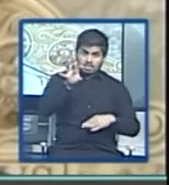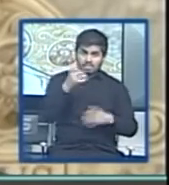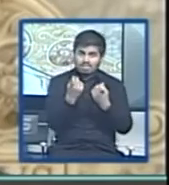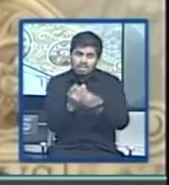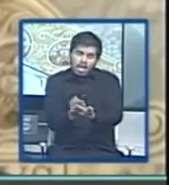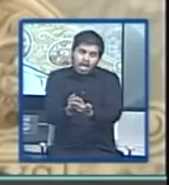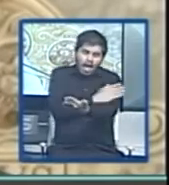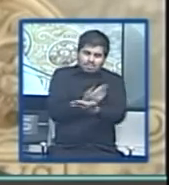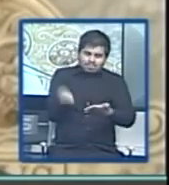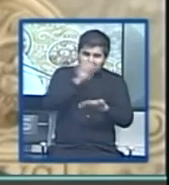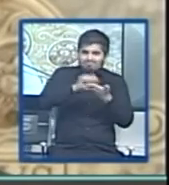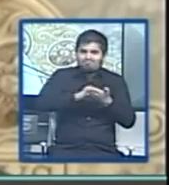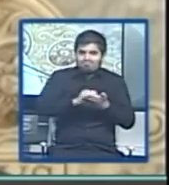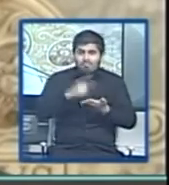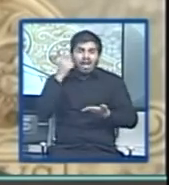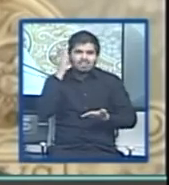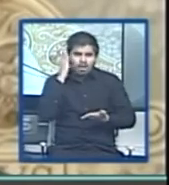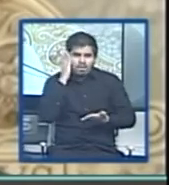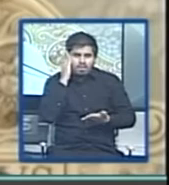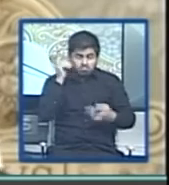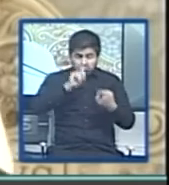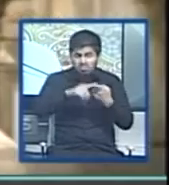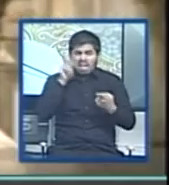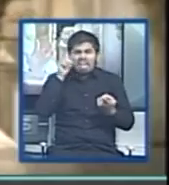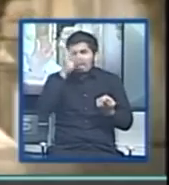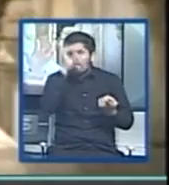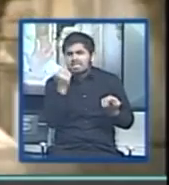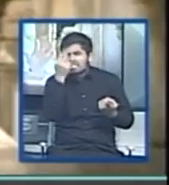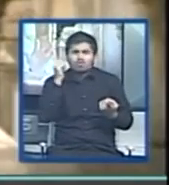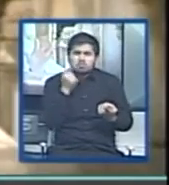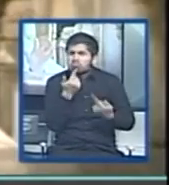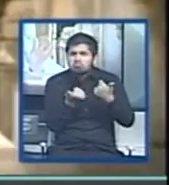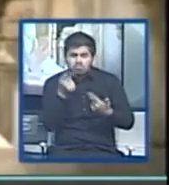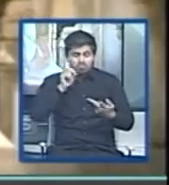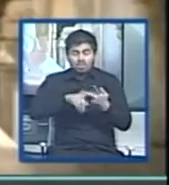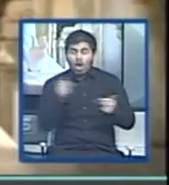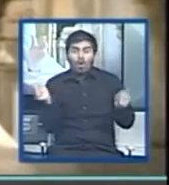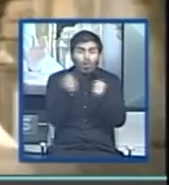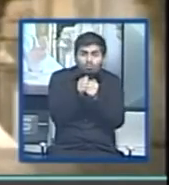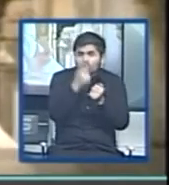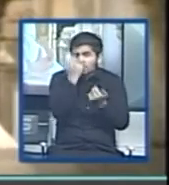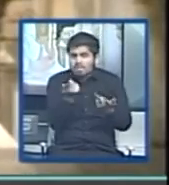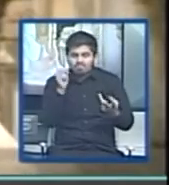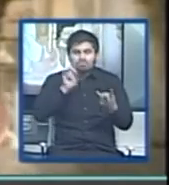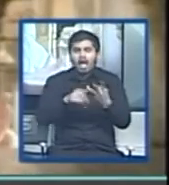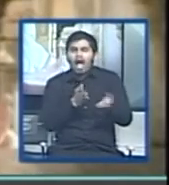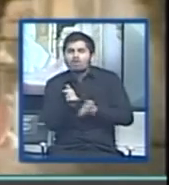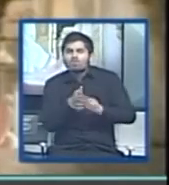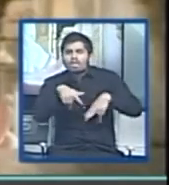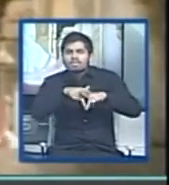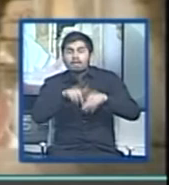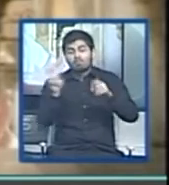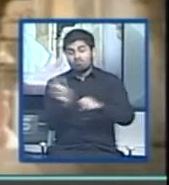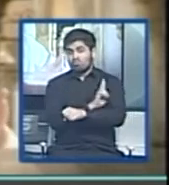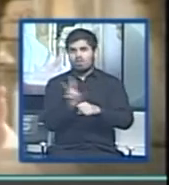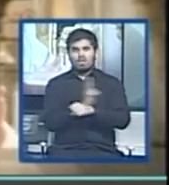una preinscripción, por una cuestión para saber qué tipo de discapacidad, el acompañante, qué tipo de ayuda técnica necesitaría y el elemento